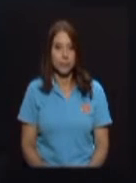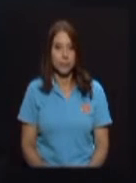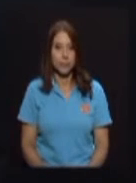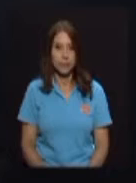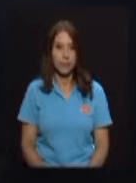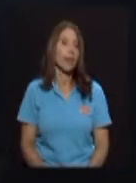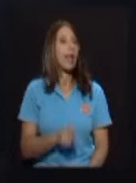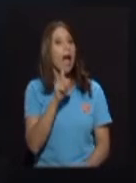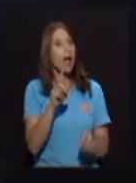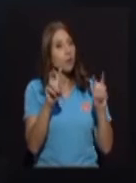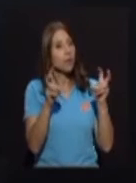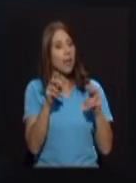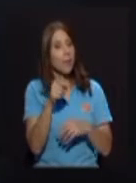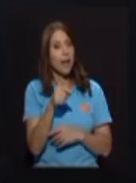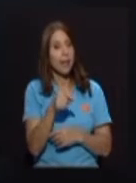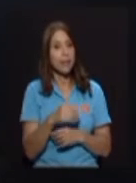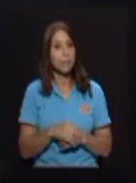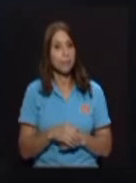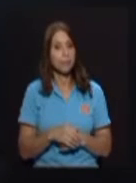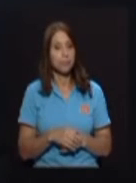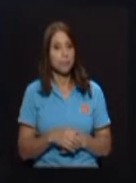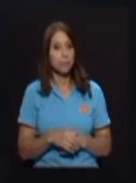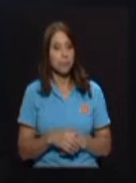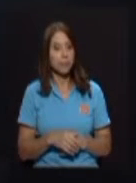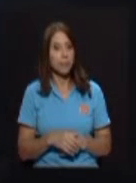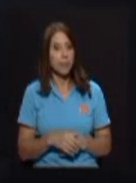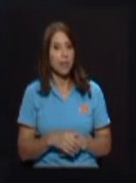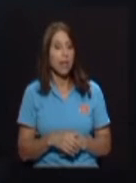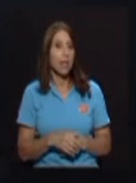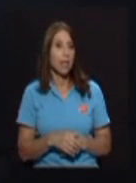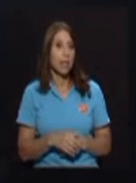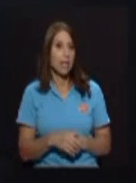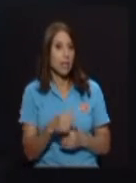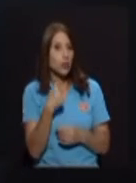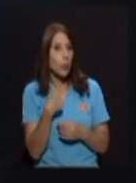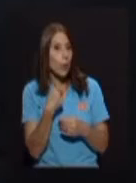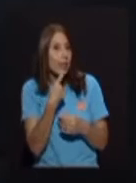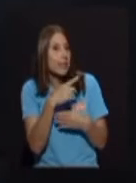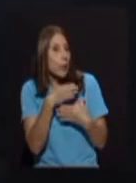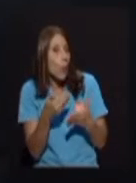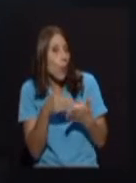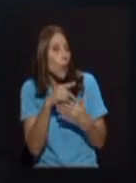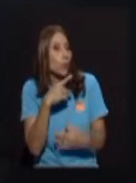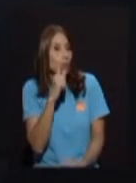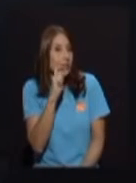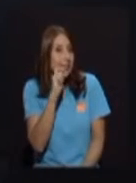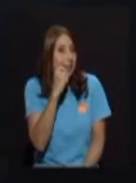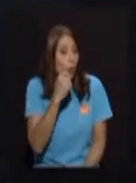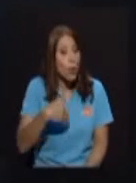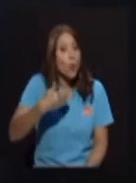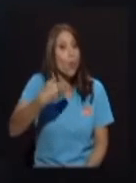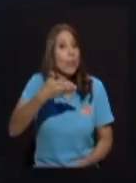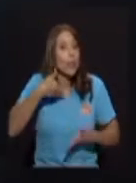Hay un tema ahí y voy a hacer otra infidencia. Cuando mi hija tenga la edad que